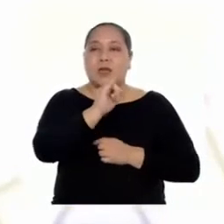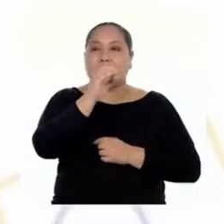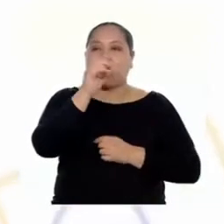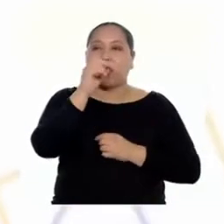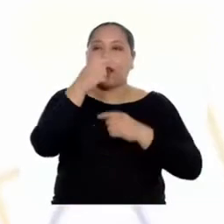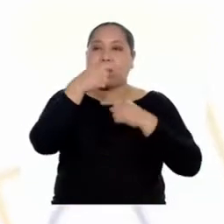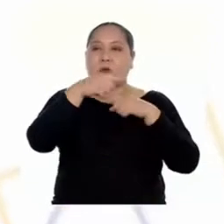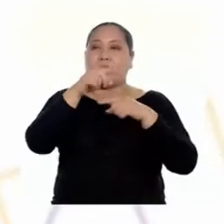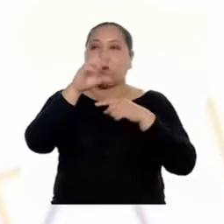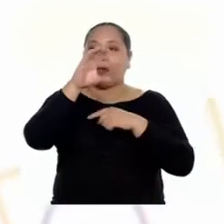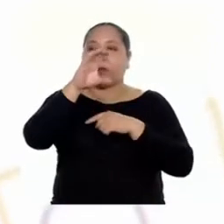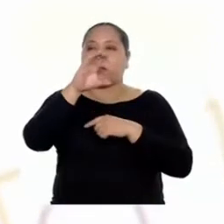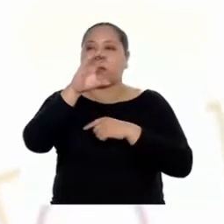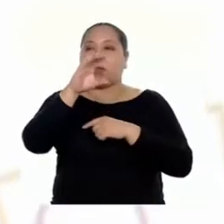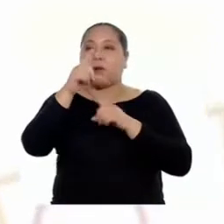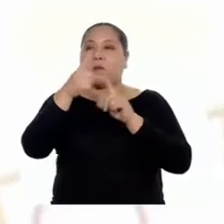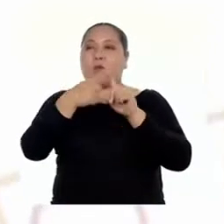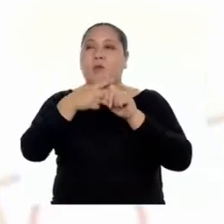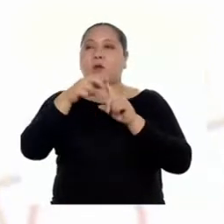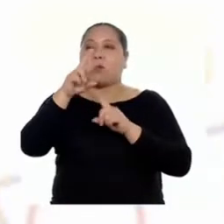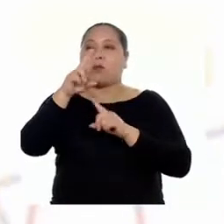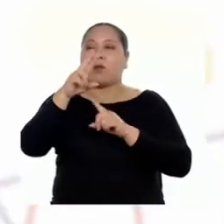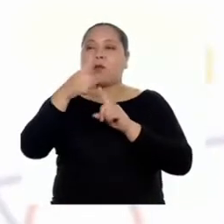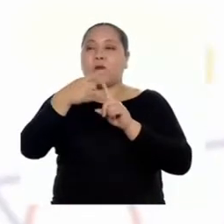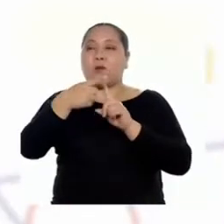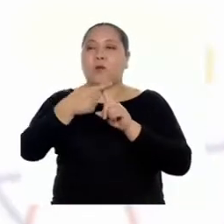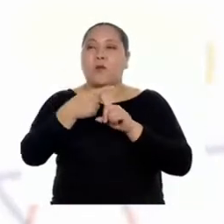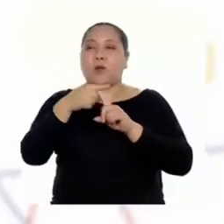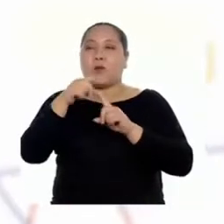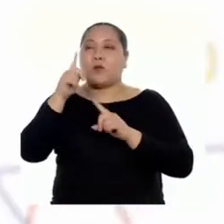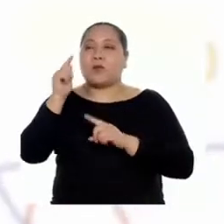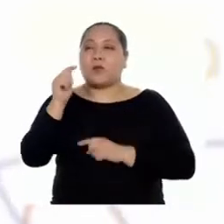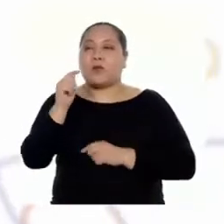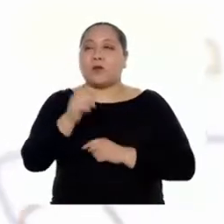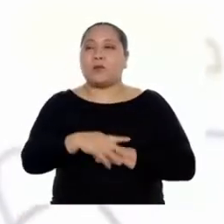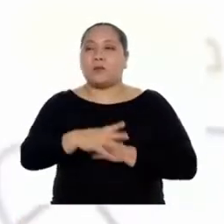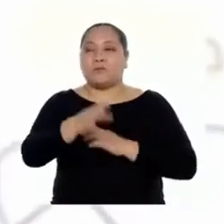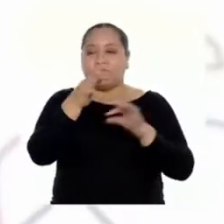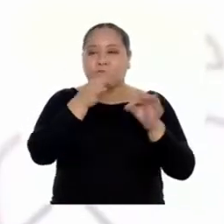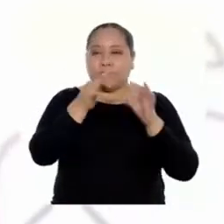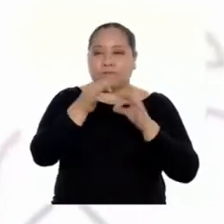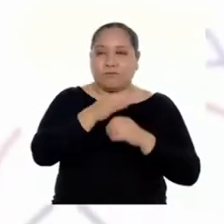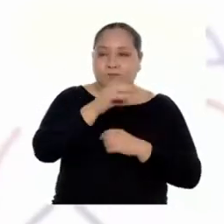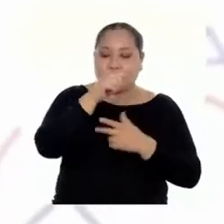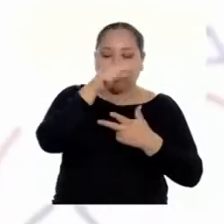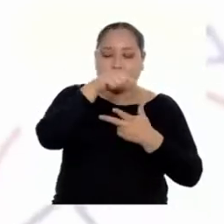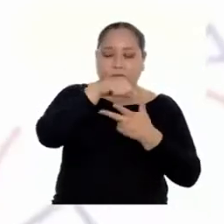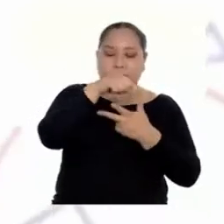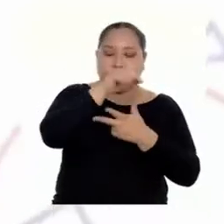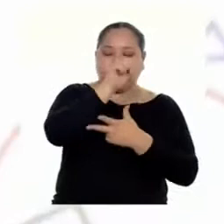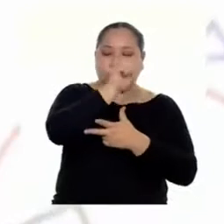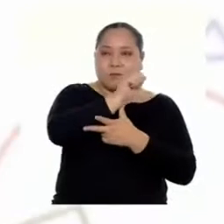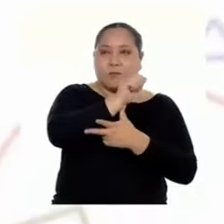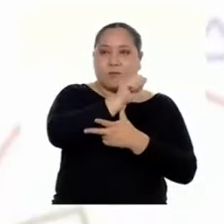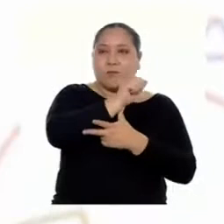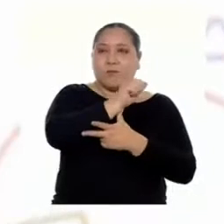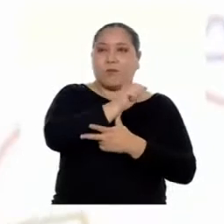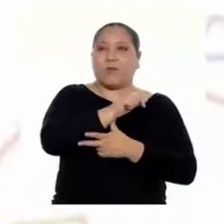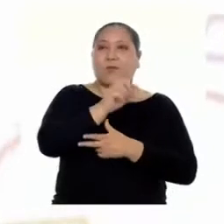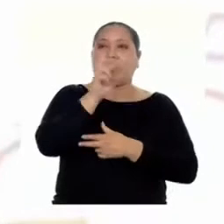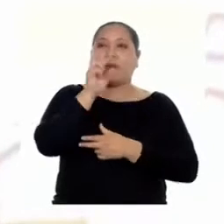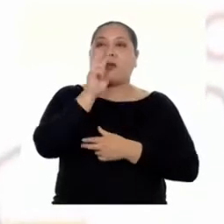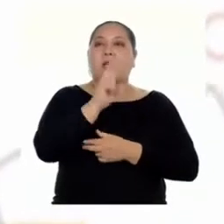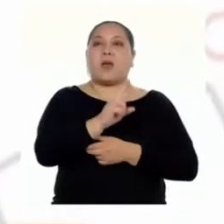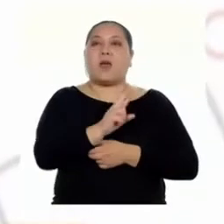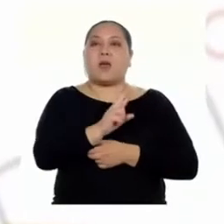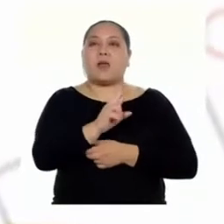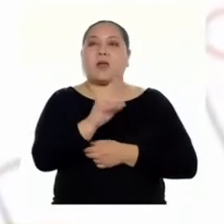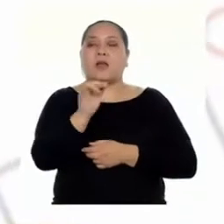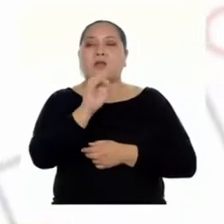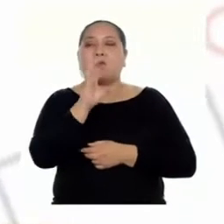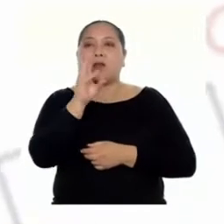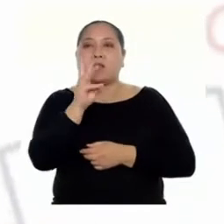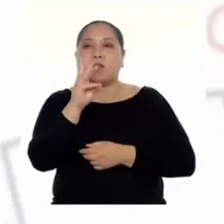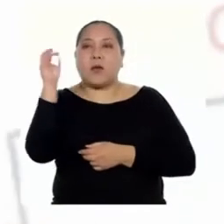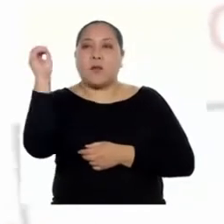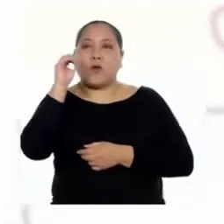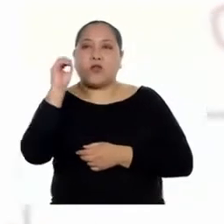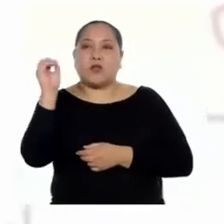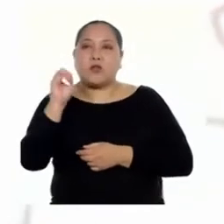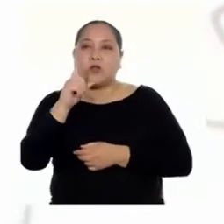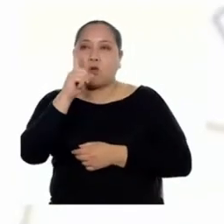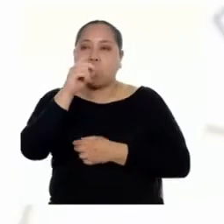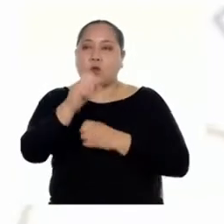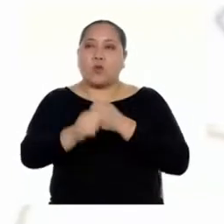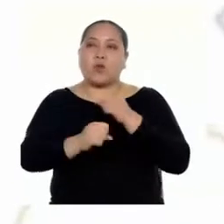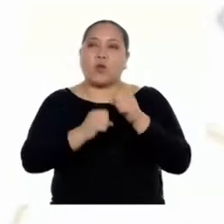igual a C por R por T. Datos para analizar a la financiera A. La tasa de interés R es igual a 6%